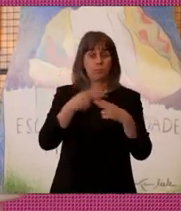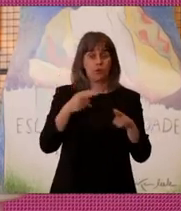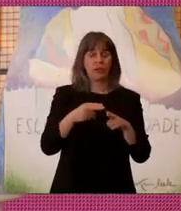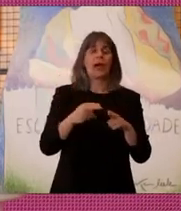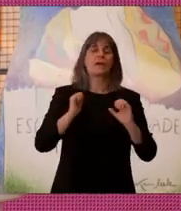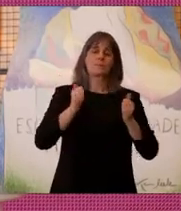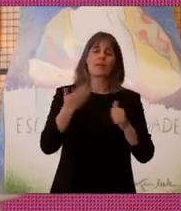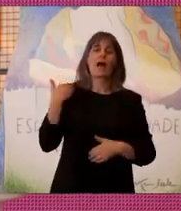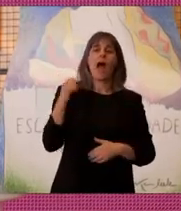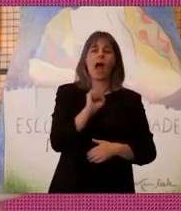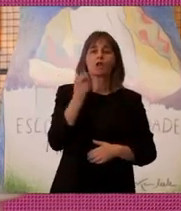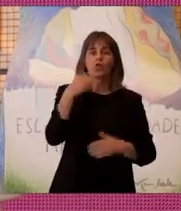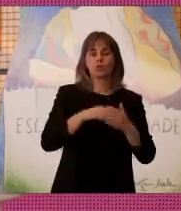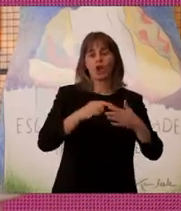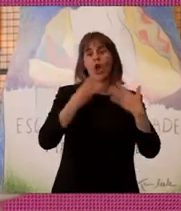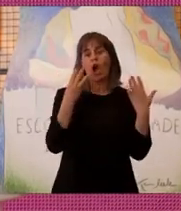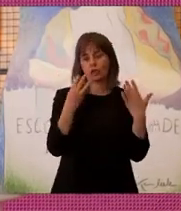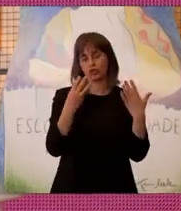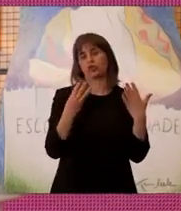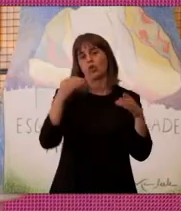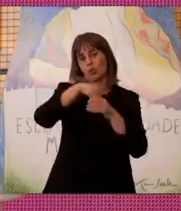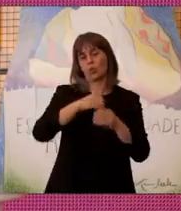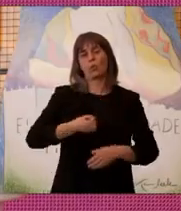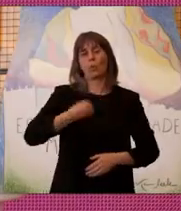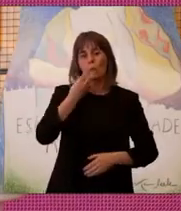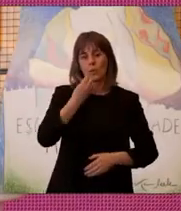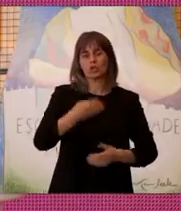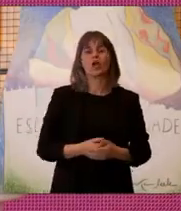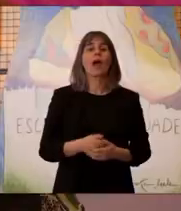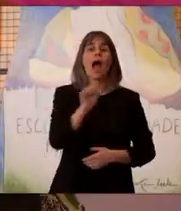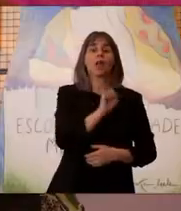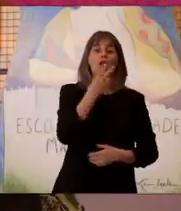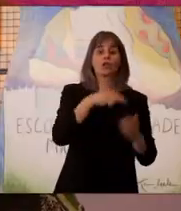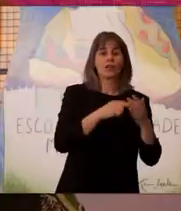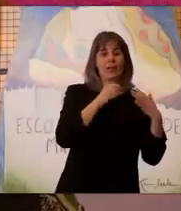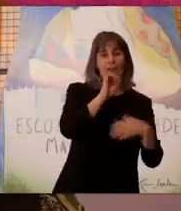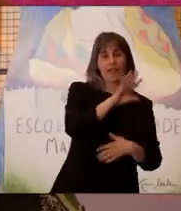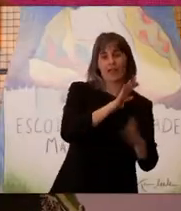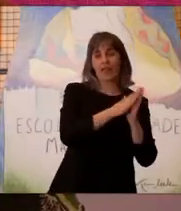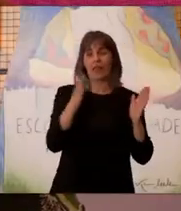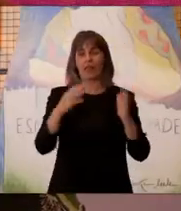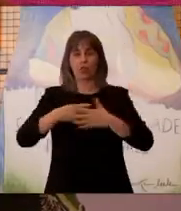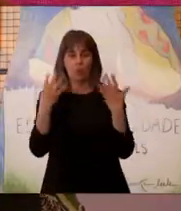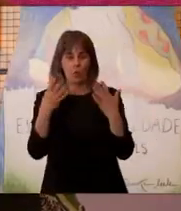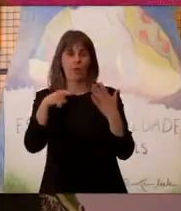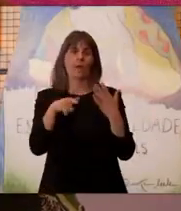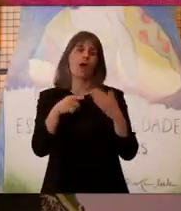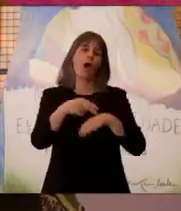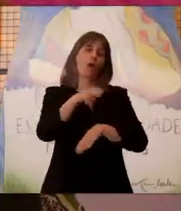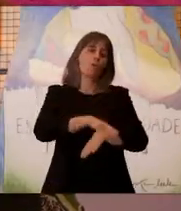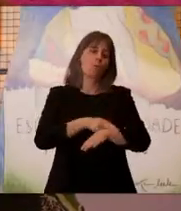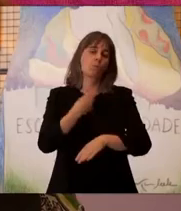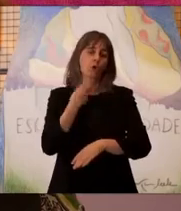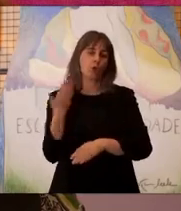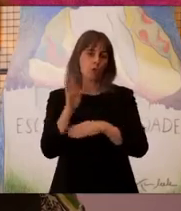No pensólito desde 2015 hasta 2000 de zanove fue portavoz de igualdad de dos grupos parlamentario socialista participando